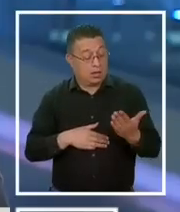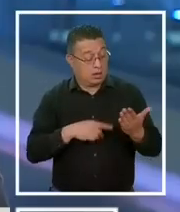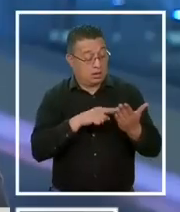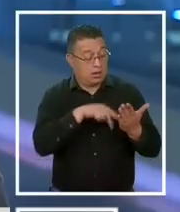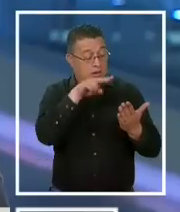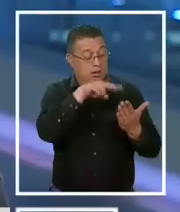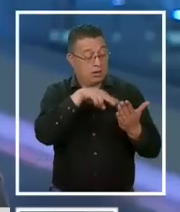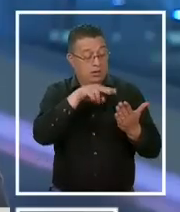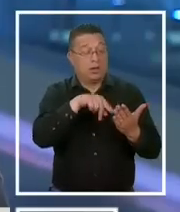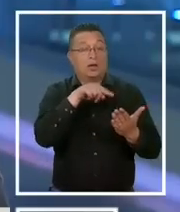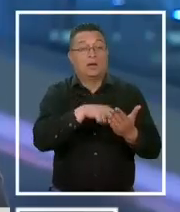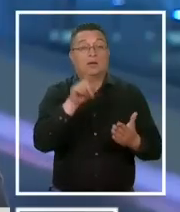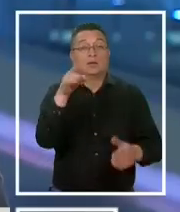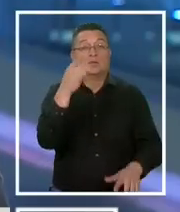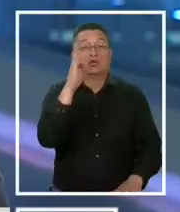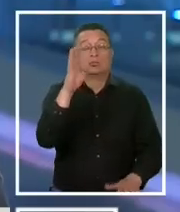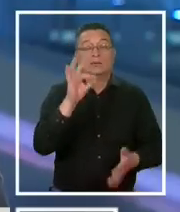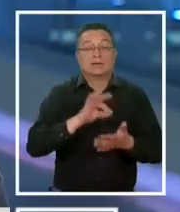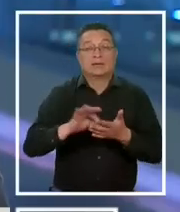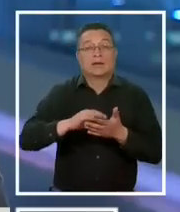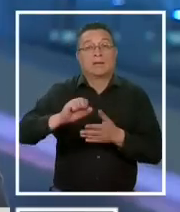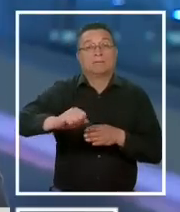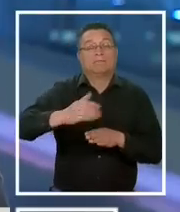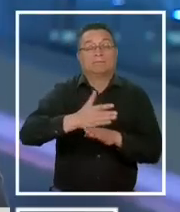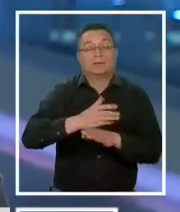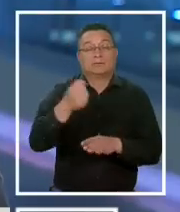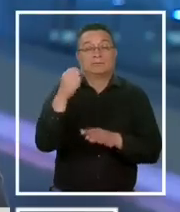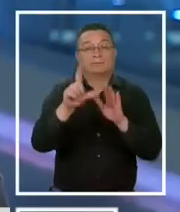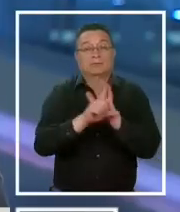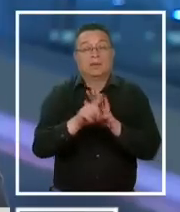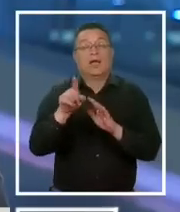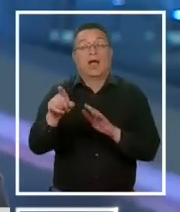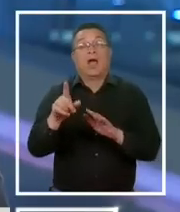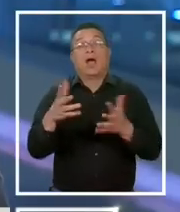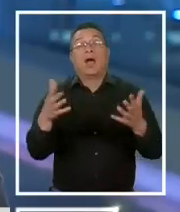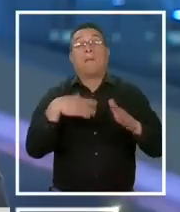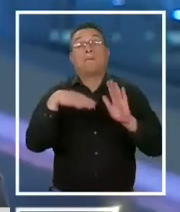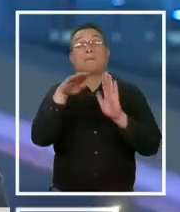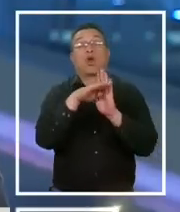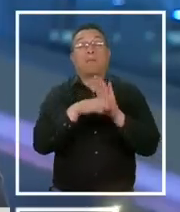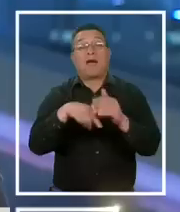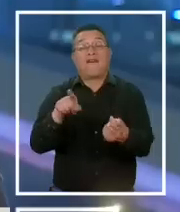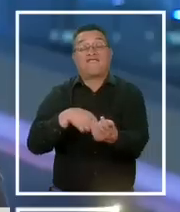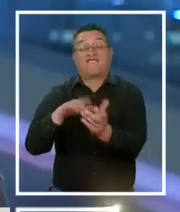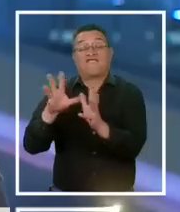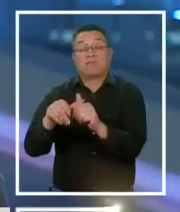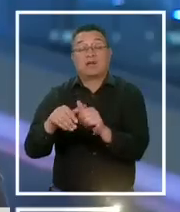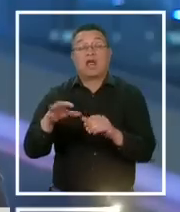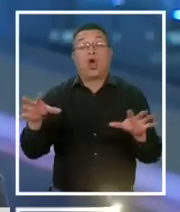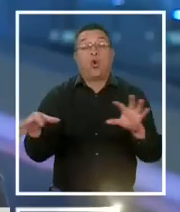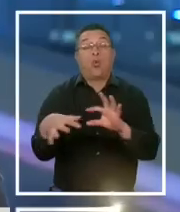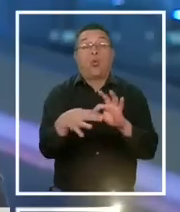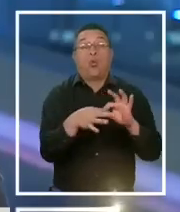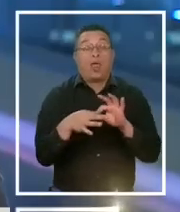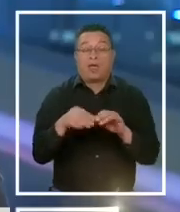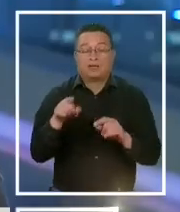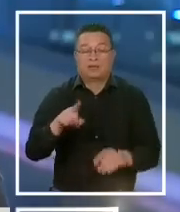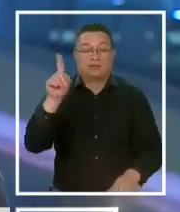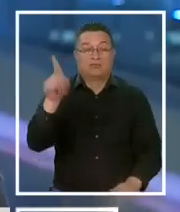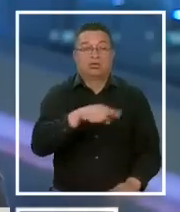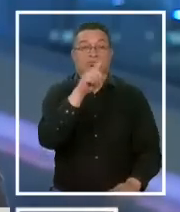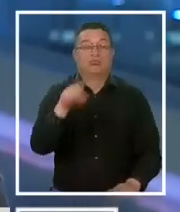por parte de la subsecretaría de prevención del delito a fundación o a la al programa familias unidas que esto no va